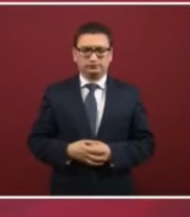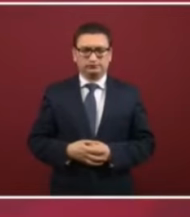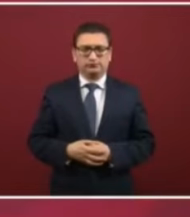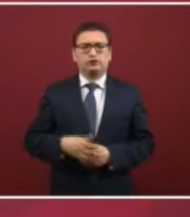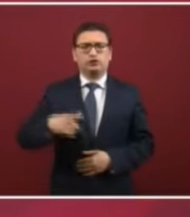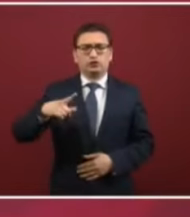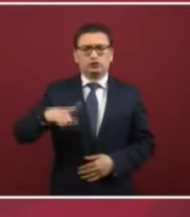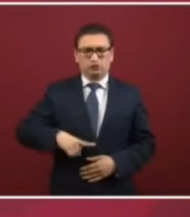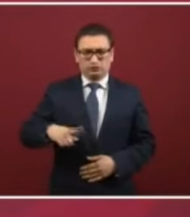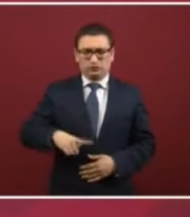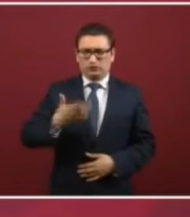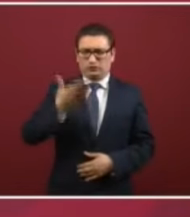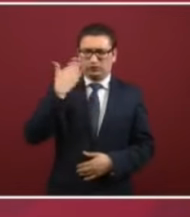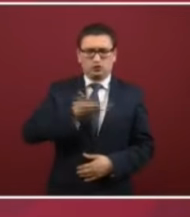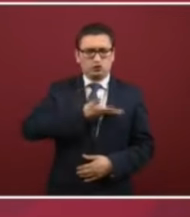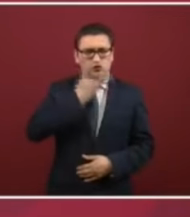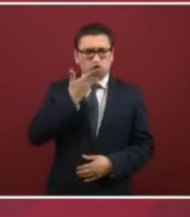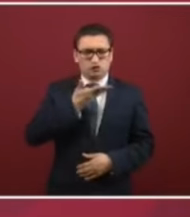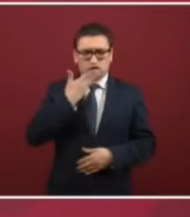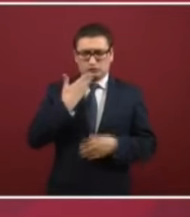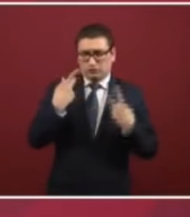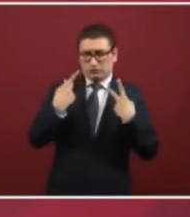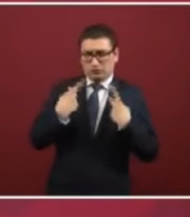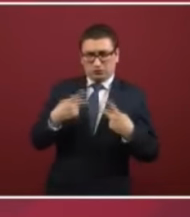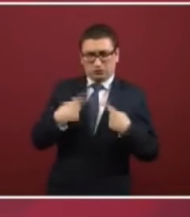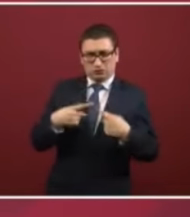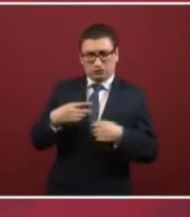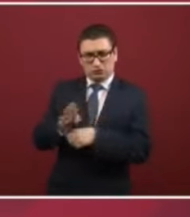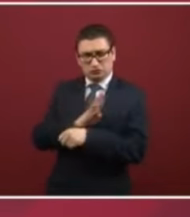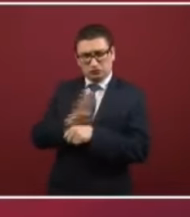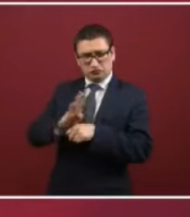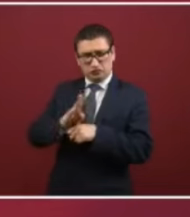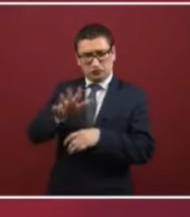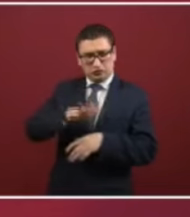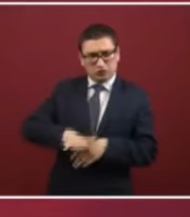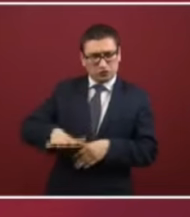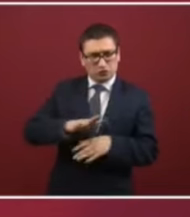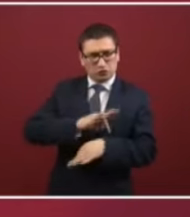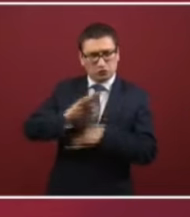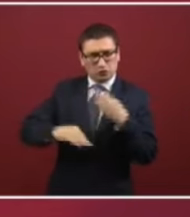servirle al pueblo, para beneficiar al pueblo.